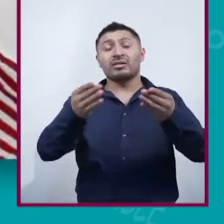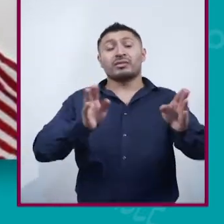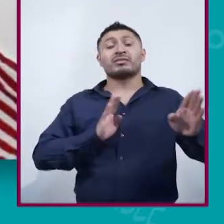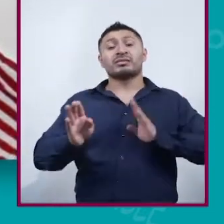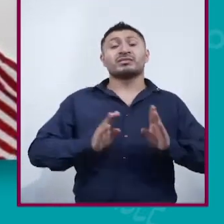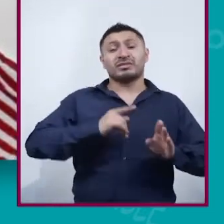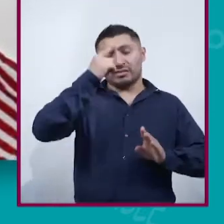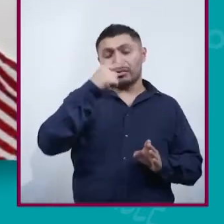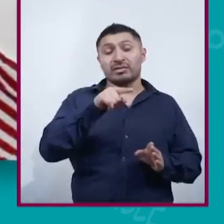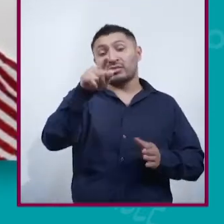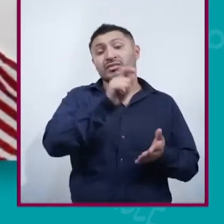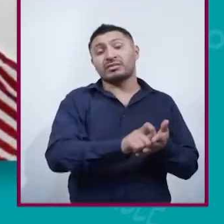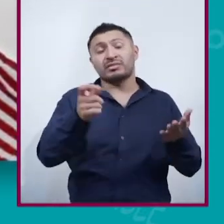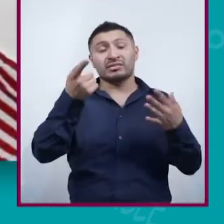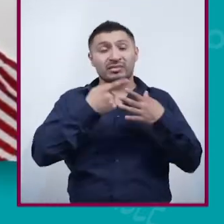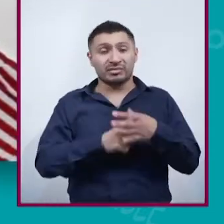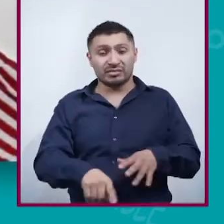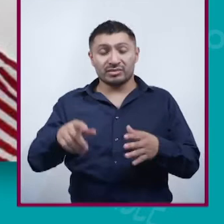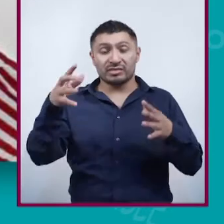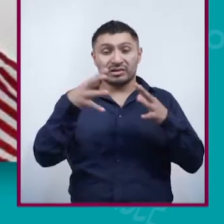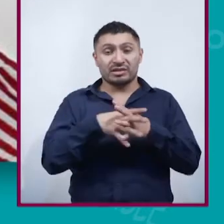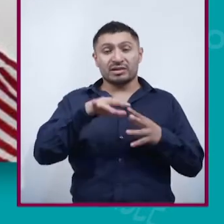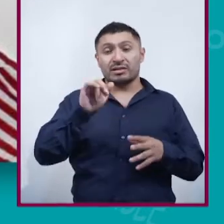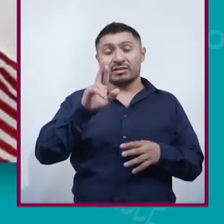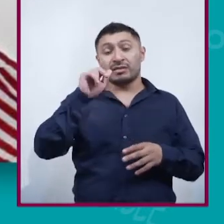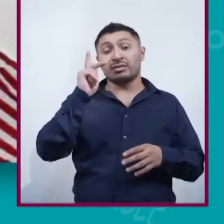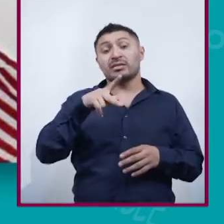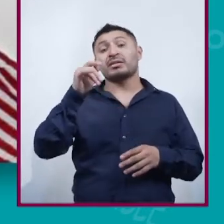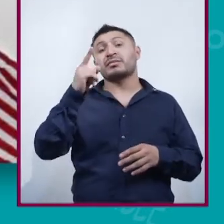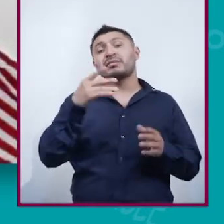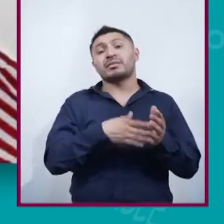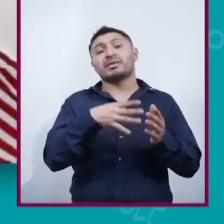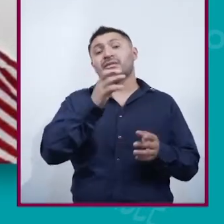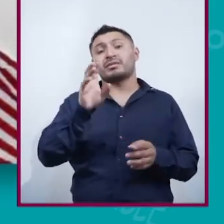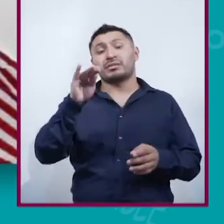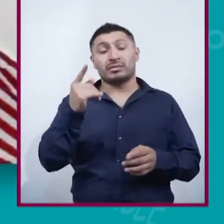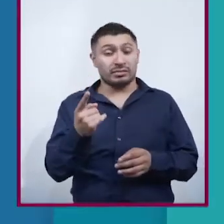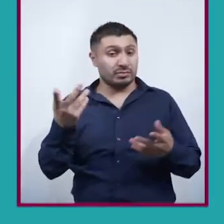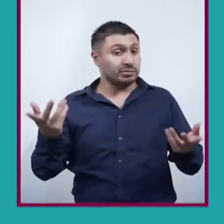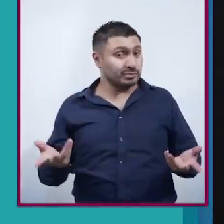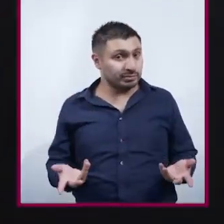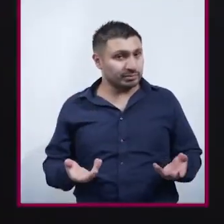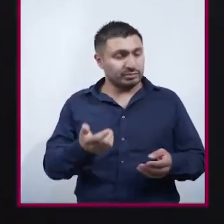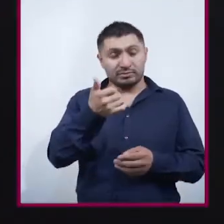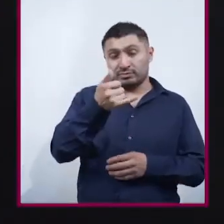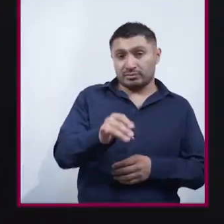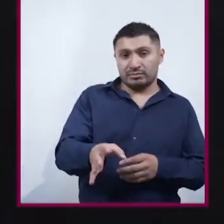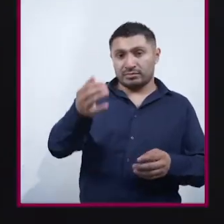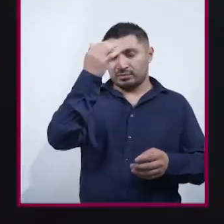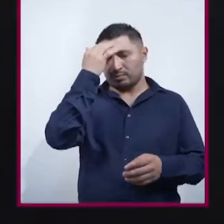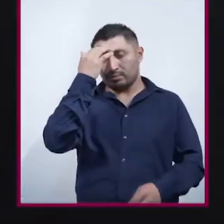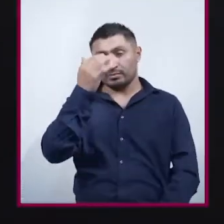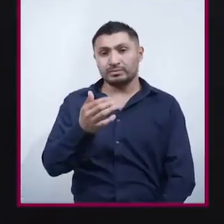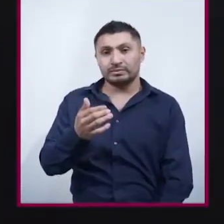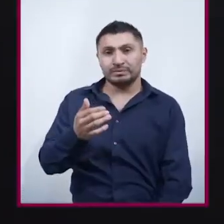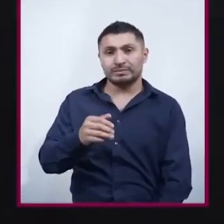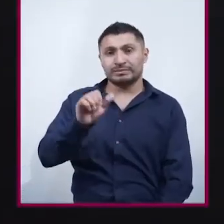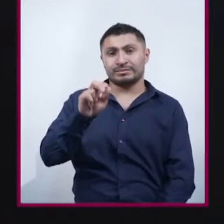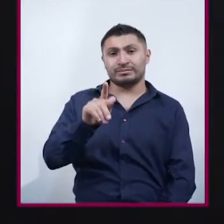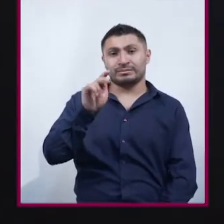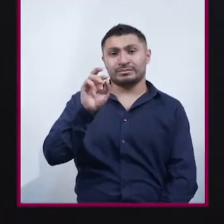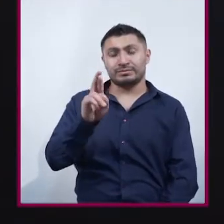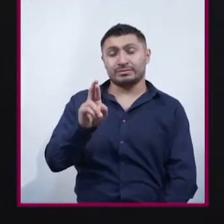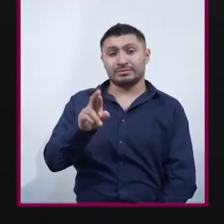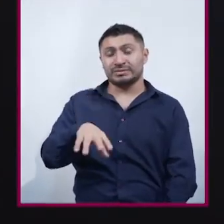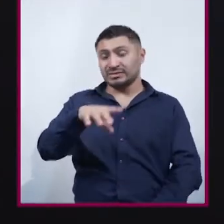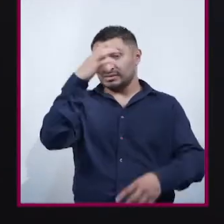americano para escribir sobre el origen de la guerra de Irak en 1991? Es así como al conocer al